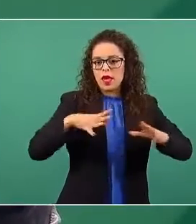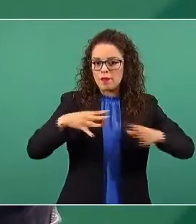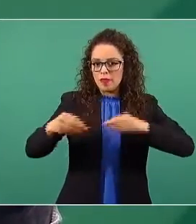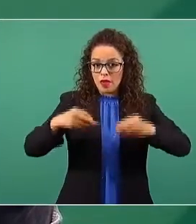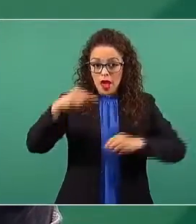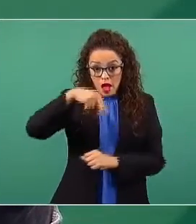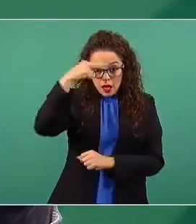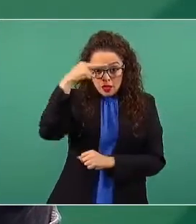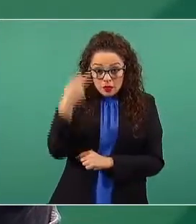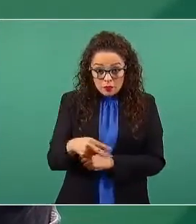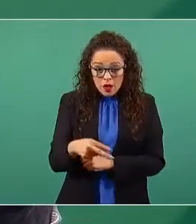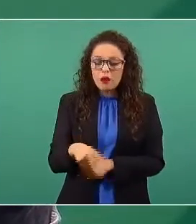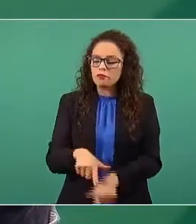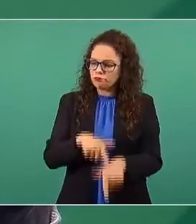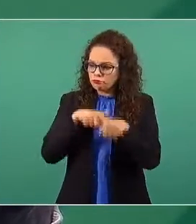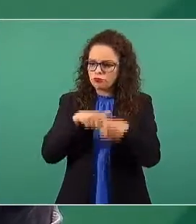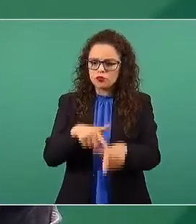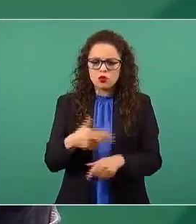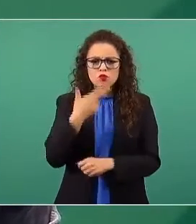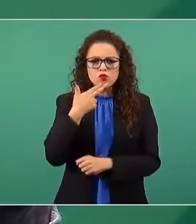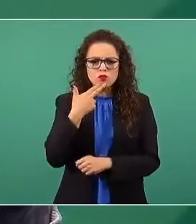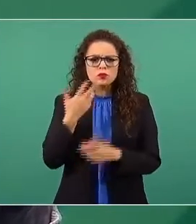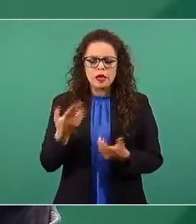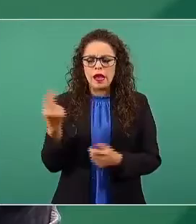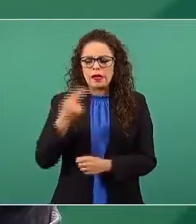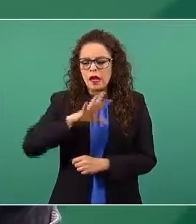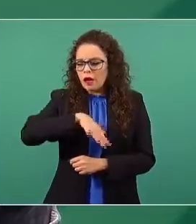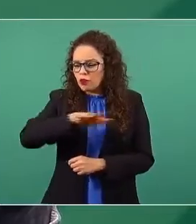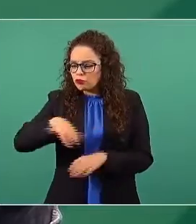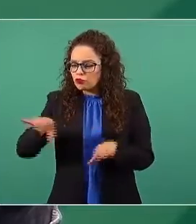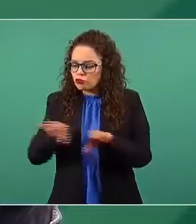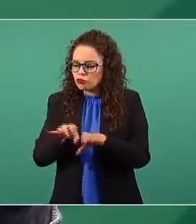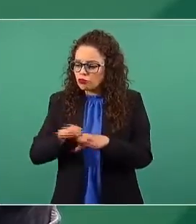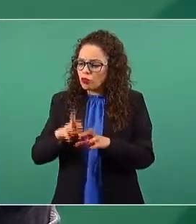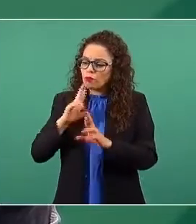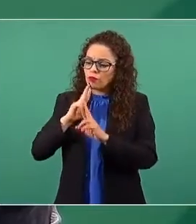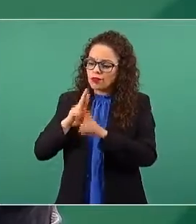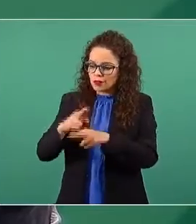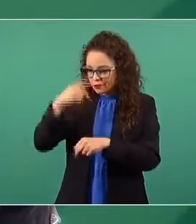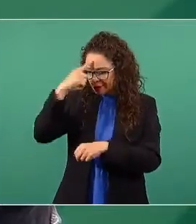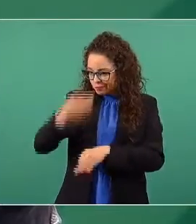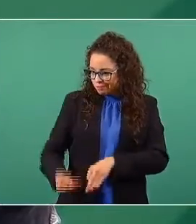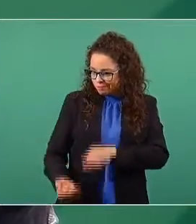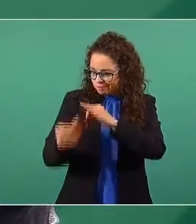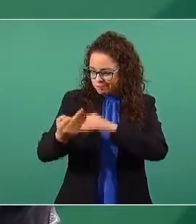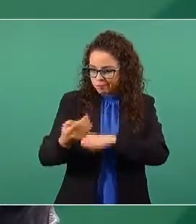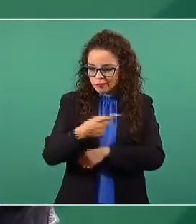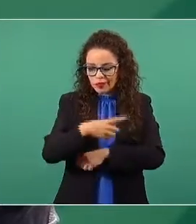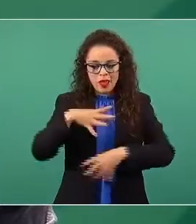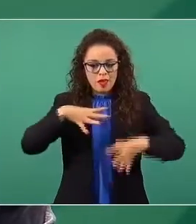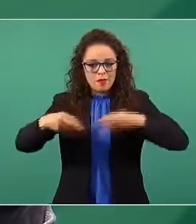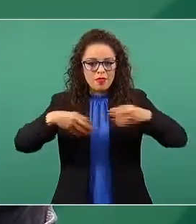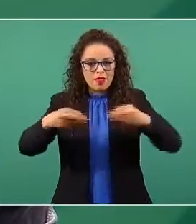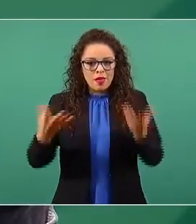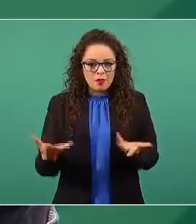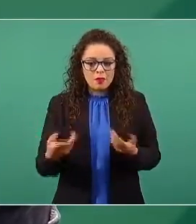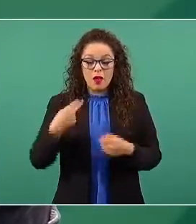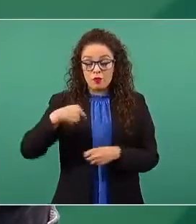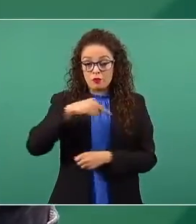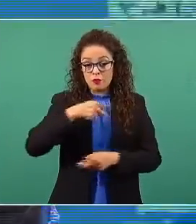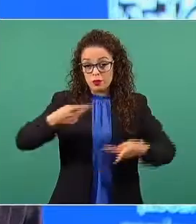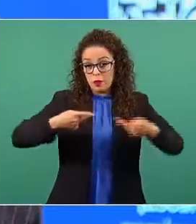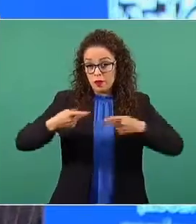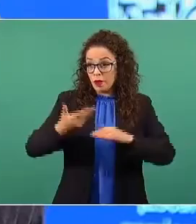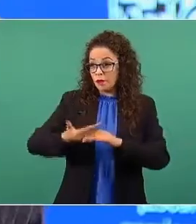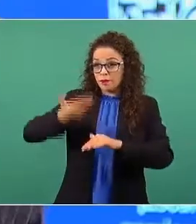ido utilizando buscando también optimizar la respuesta a la epidemia. En su momento lo preparamos desde enero de